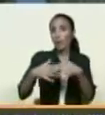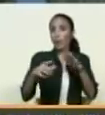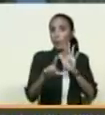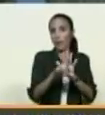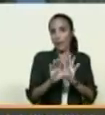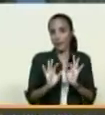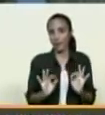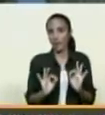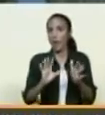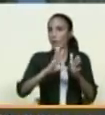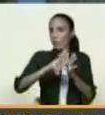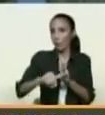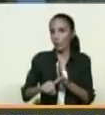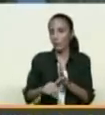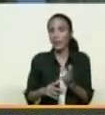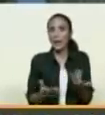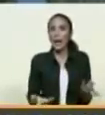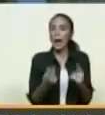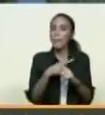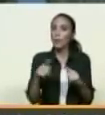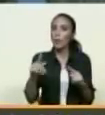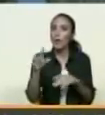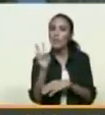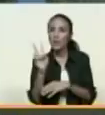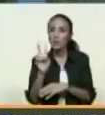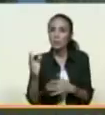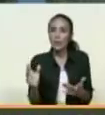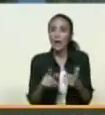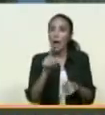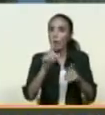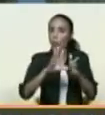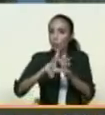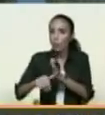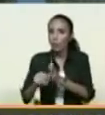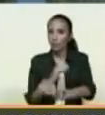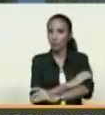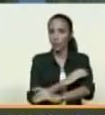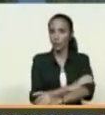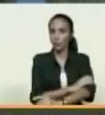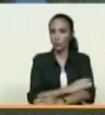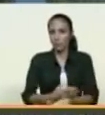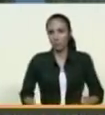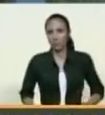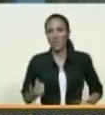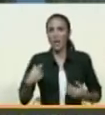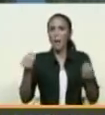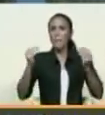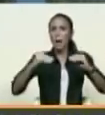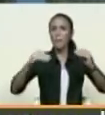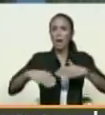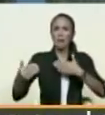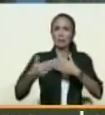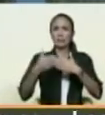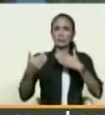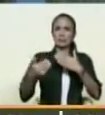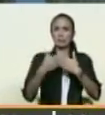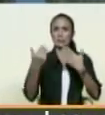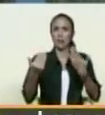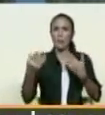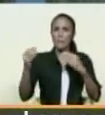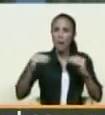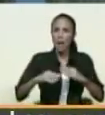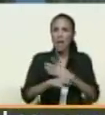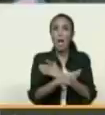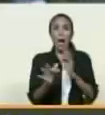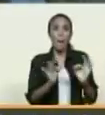los fondos los venezolanos que hacen lobby y que vienen a decir que vienen más sanciones contra el pueblo venezolano? Prepárate,